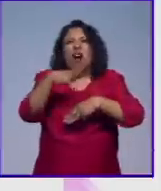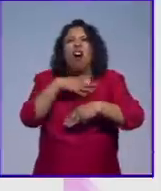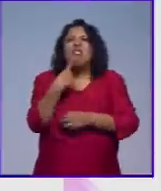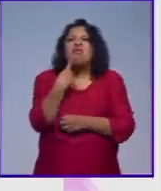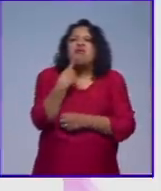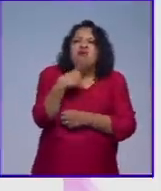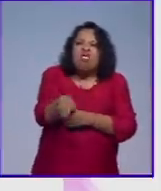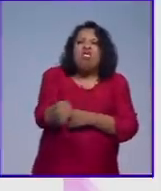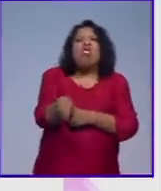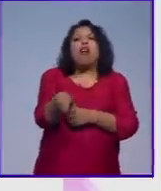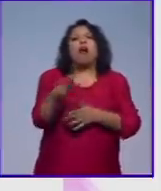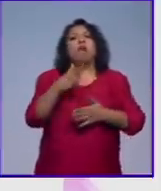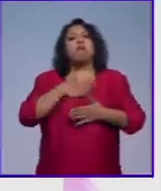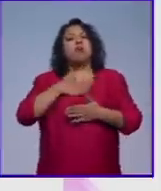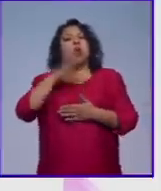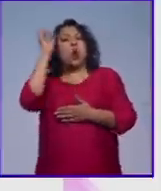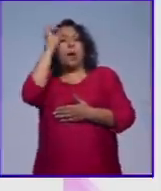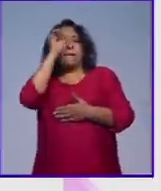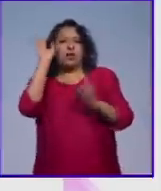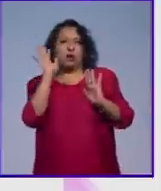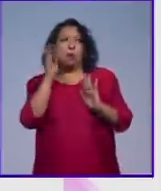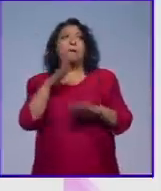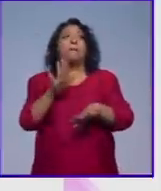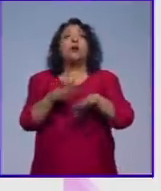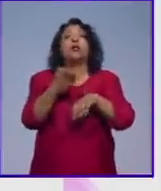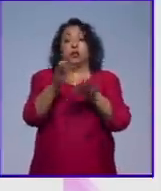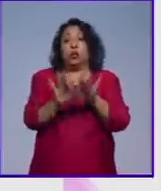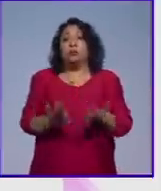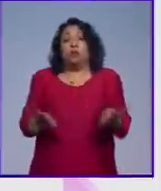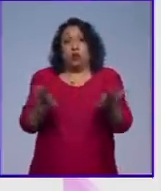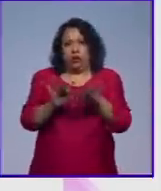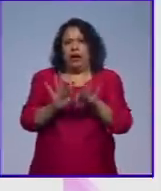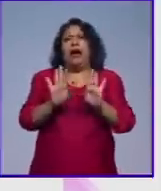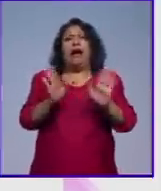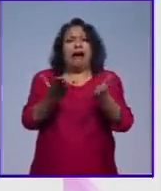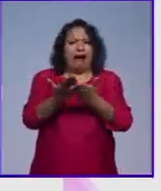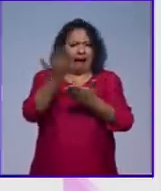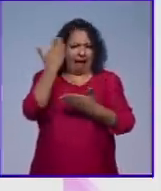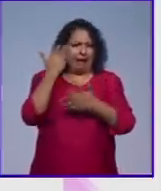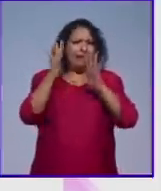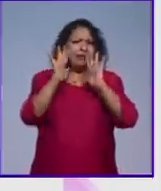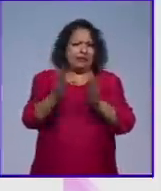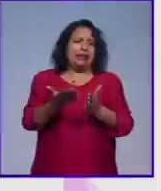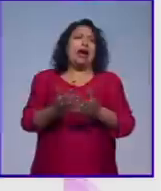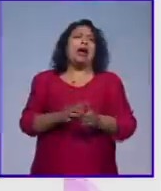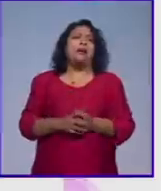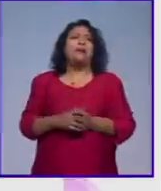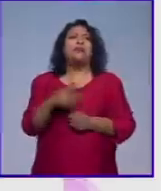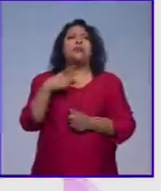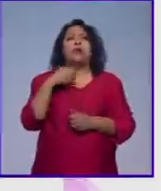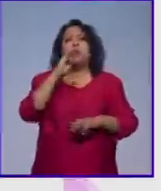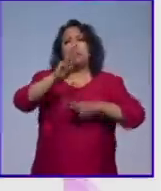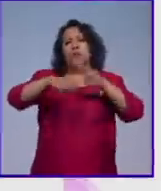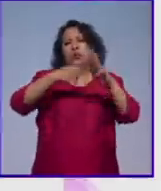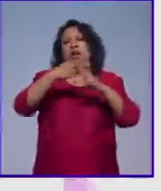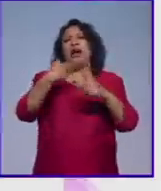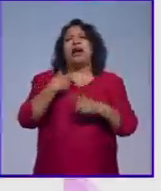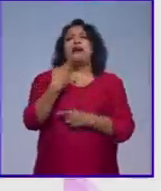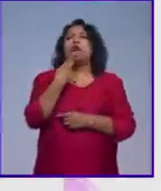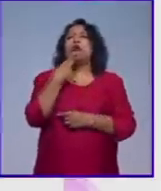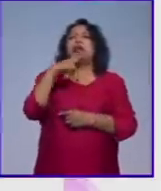protesta, para dar un posicionamiento, y por eso es que también es tan importante, aunque ya lo había ocurrido en otros momentos, la Copa del Mundo con